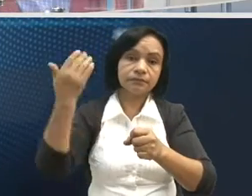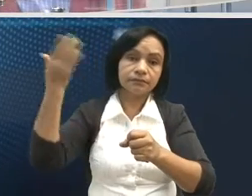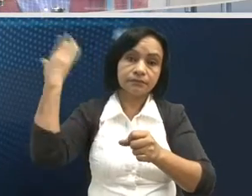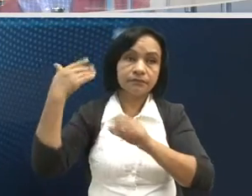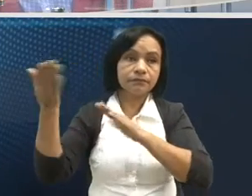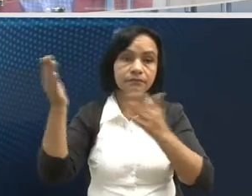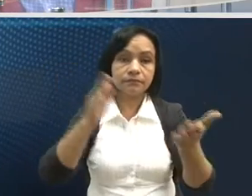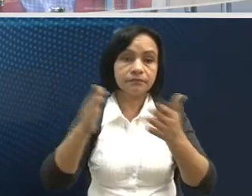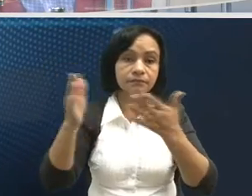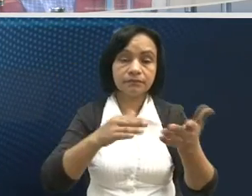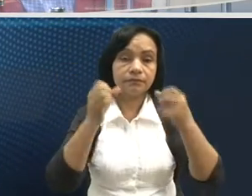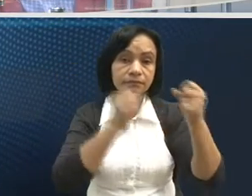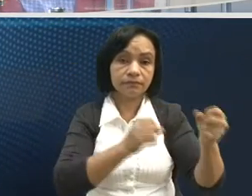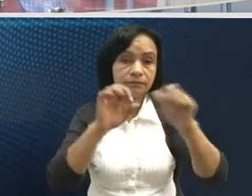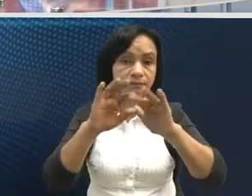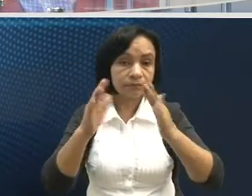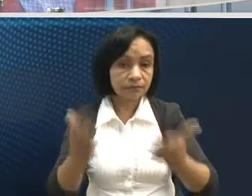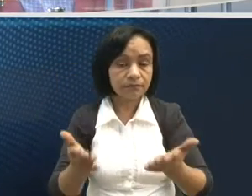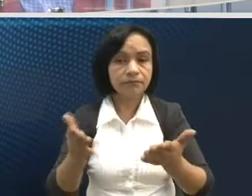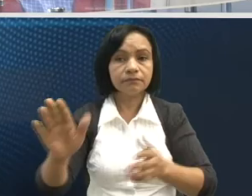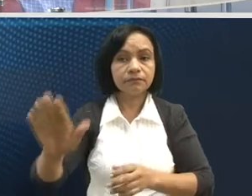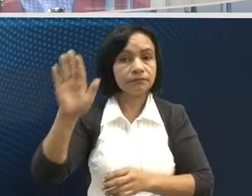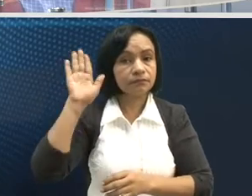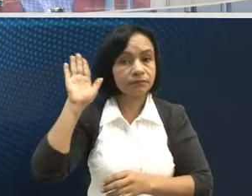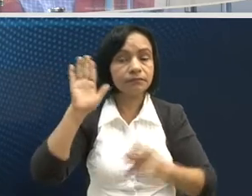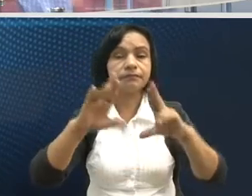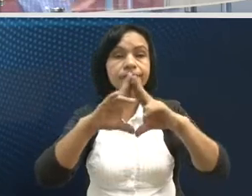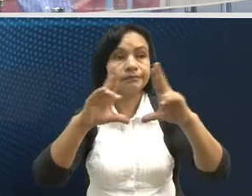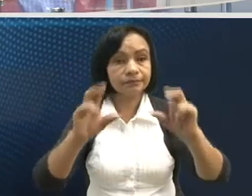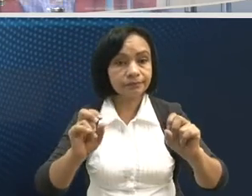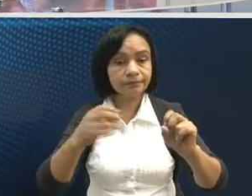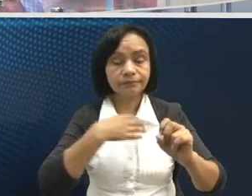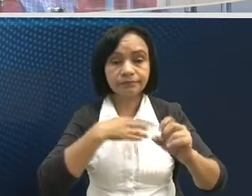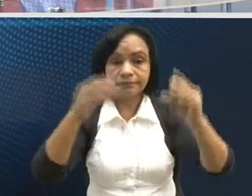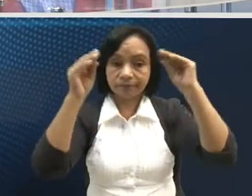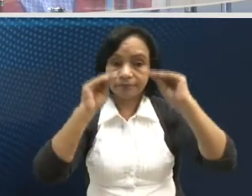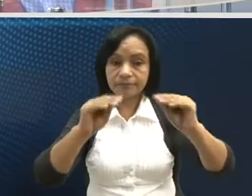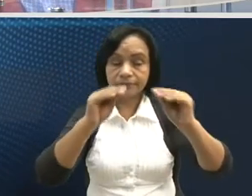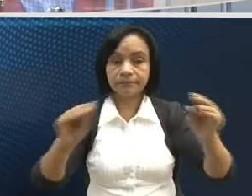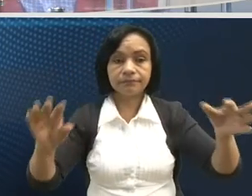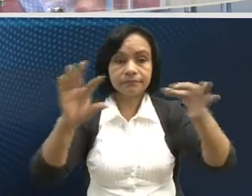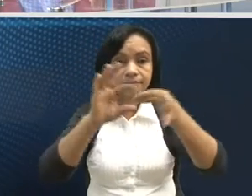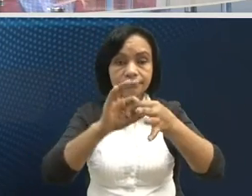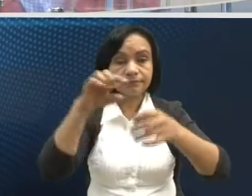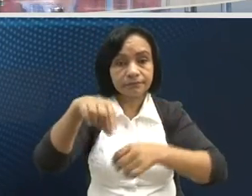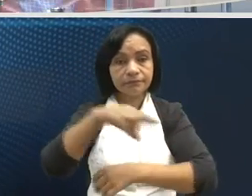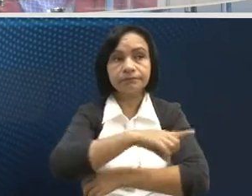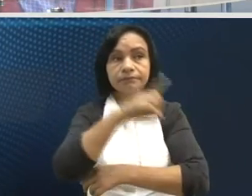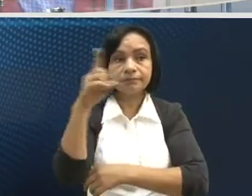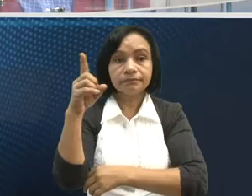próceres, todos aquellos hombres y mujeres que se comprometieron con esta patria. Entonces, la educación se hace de una manera integral hoy. Pero te